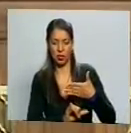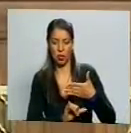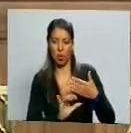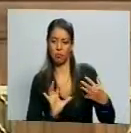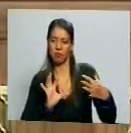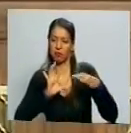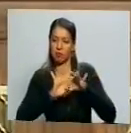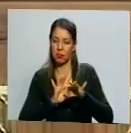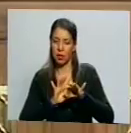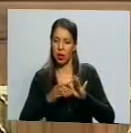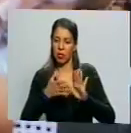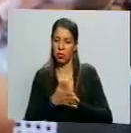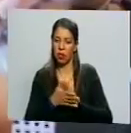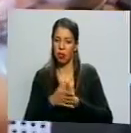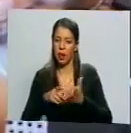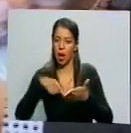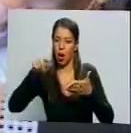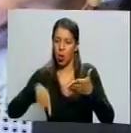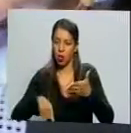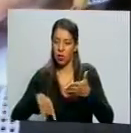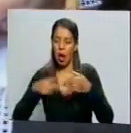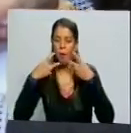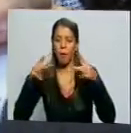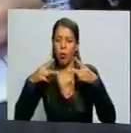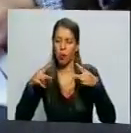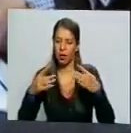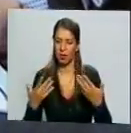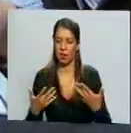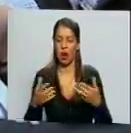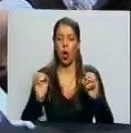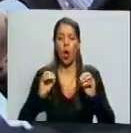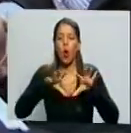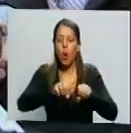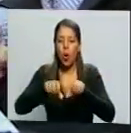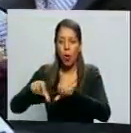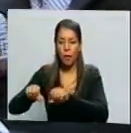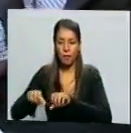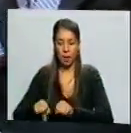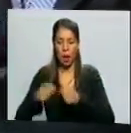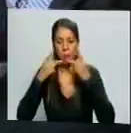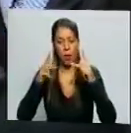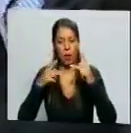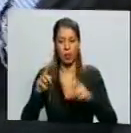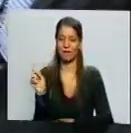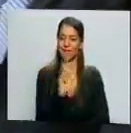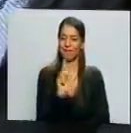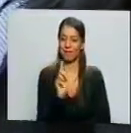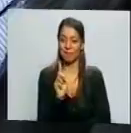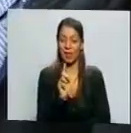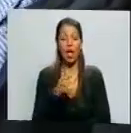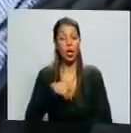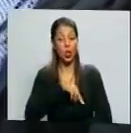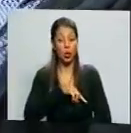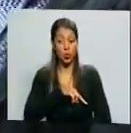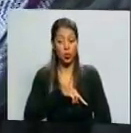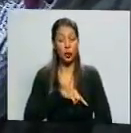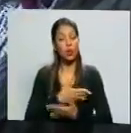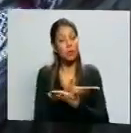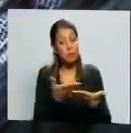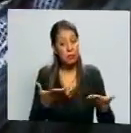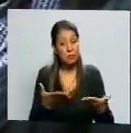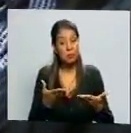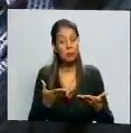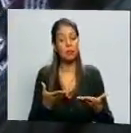al tema de las contrataciones públicas, al tema de compras públicas. Pero nosotros, queridos compañeros, queridas